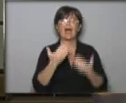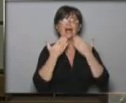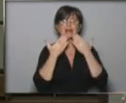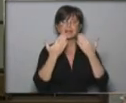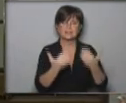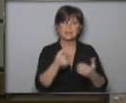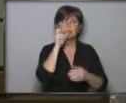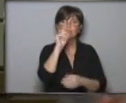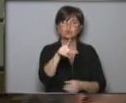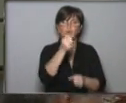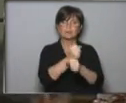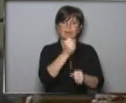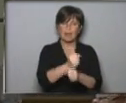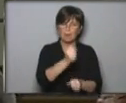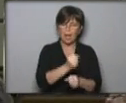agradecer su trabajo,